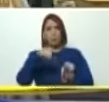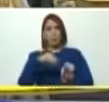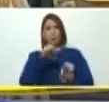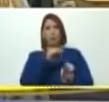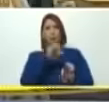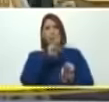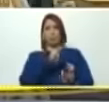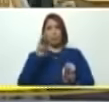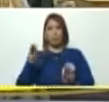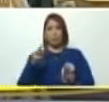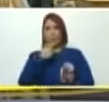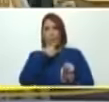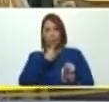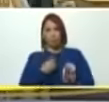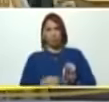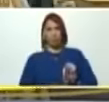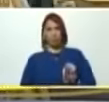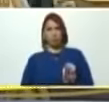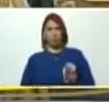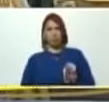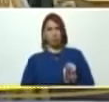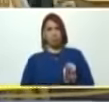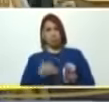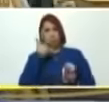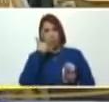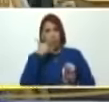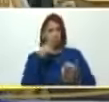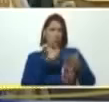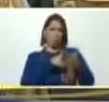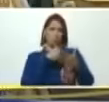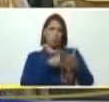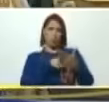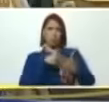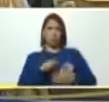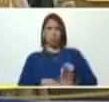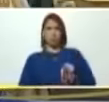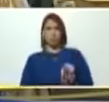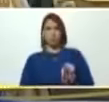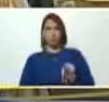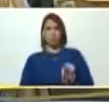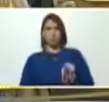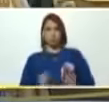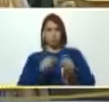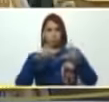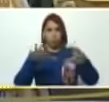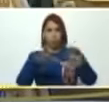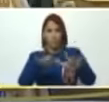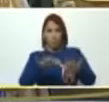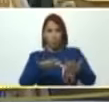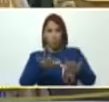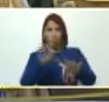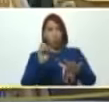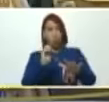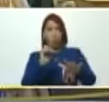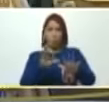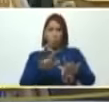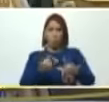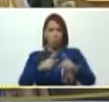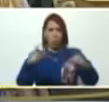fácil bajarla, la pones en tu teléfono, la pones en tu laptop, la pones en tu